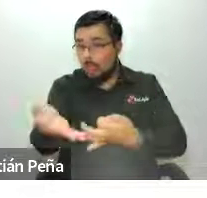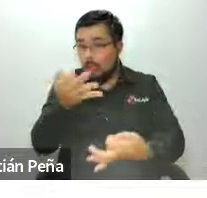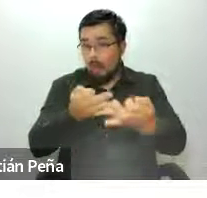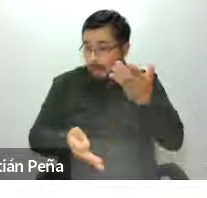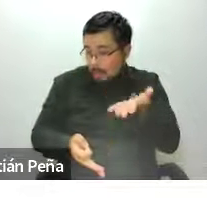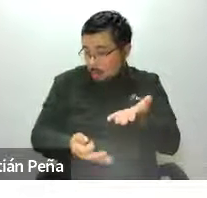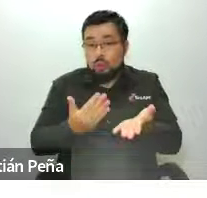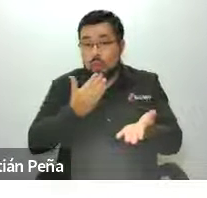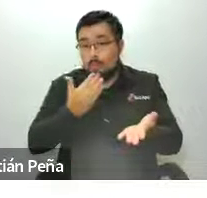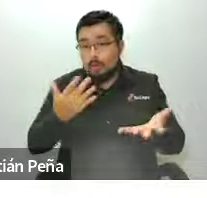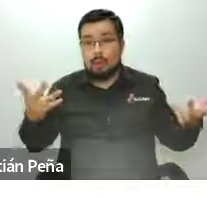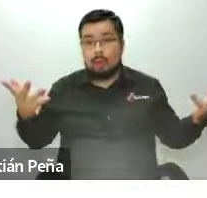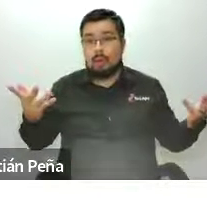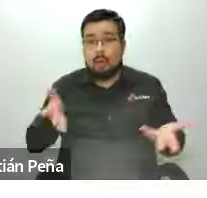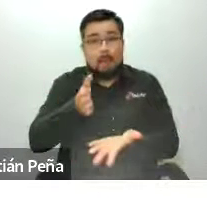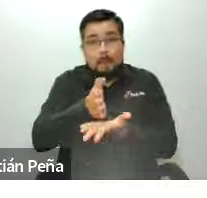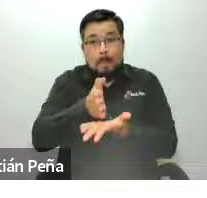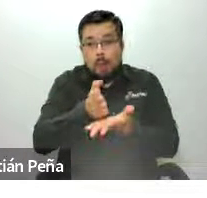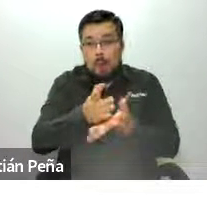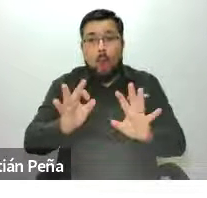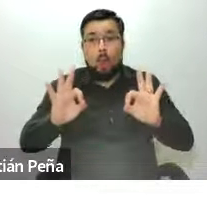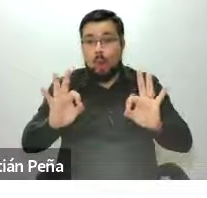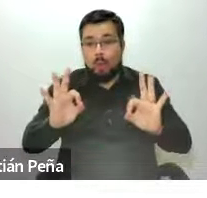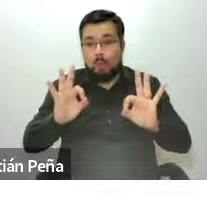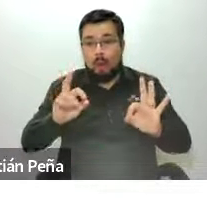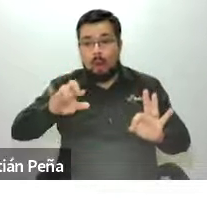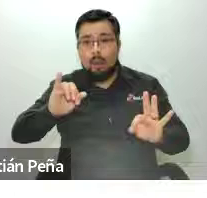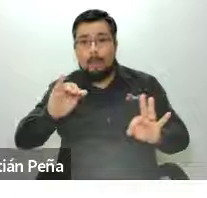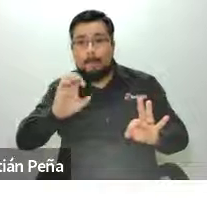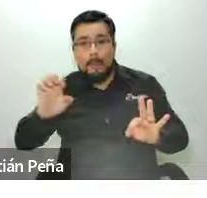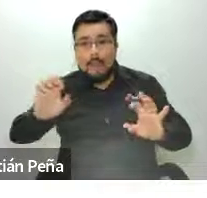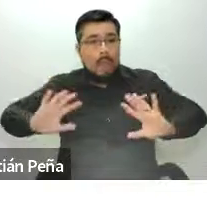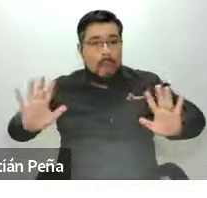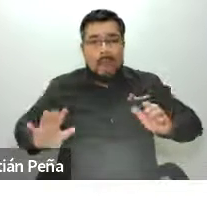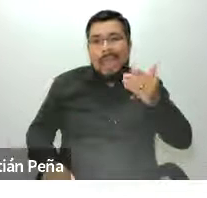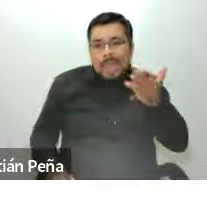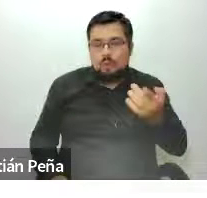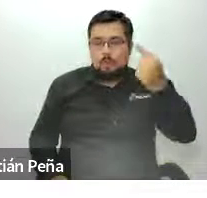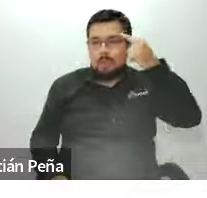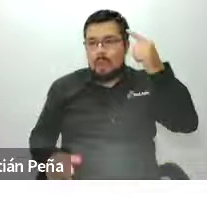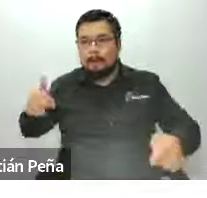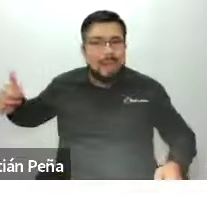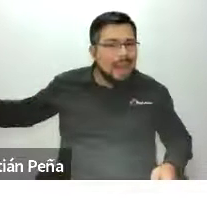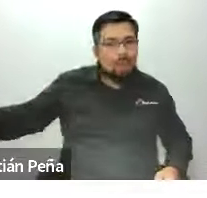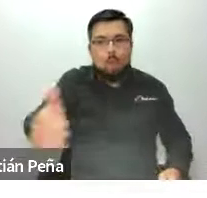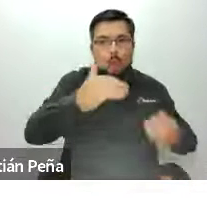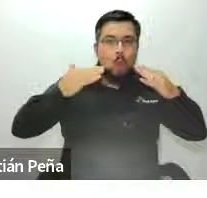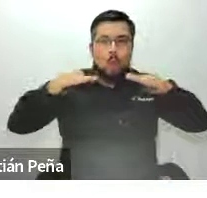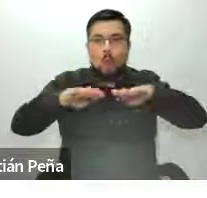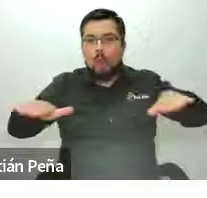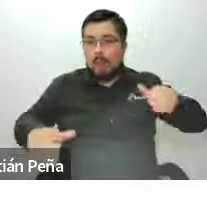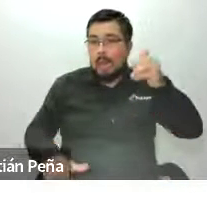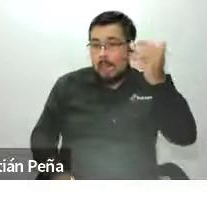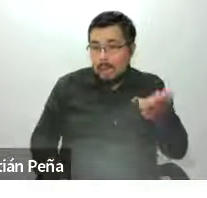regulares que no son del PIE. Eso debiera ser algo que debiera estar pensado para todas y para todos los niños. Eso no es privativo de los niños